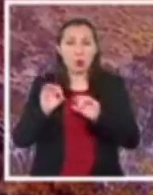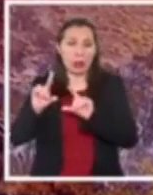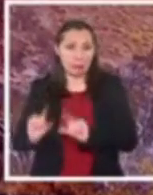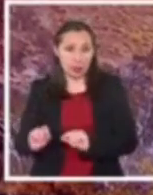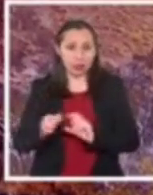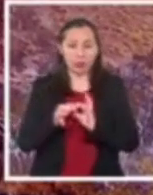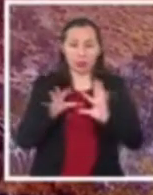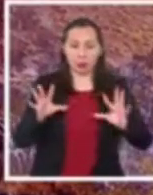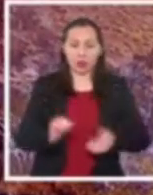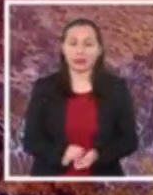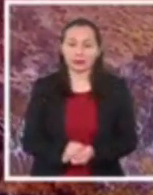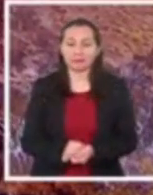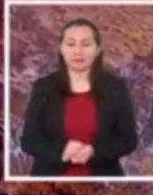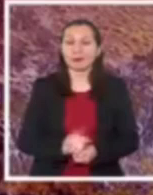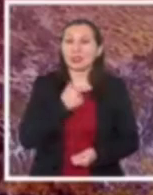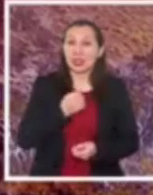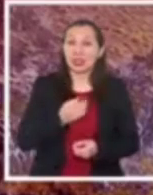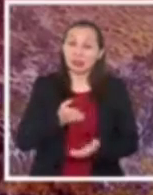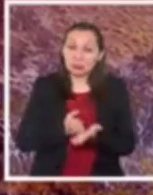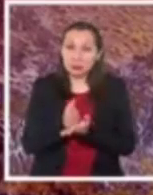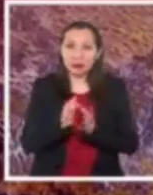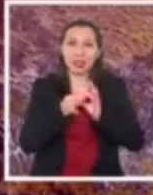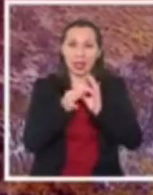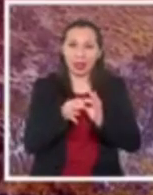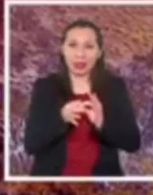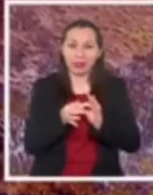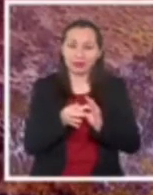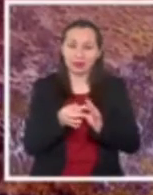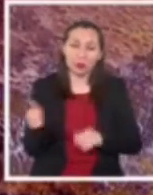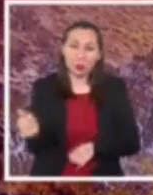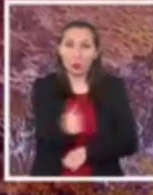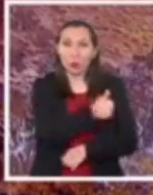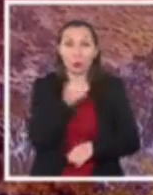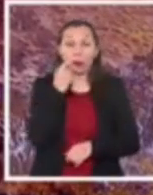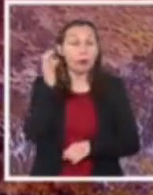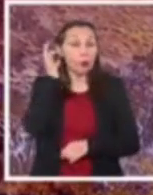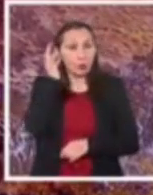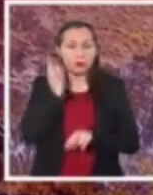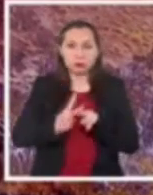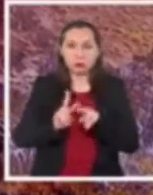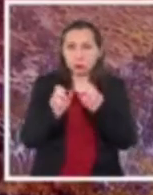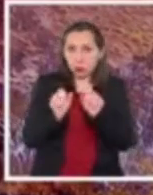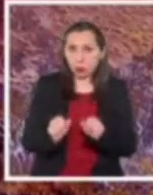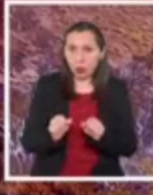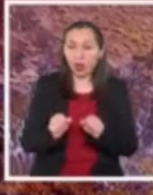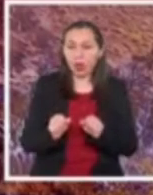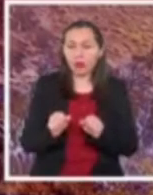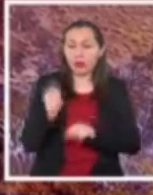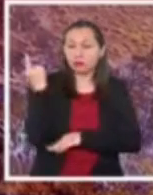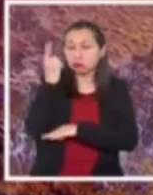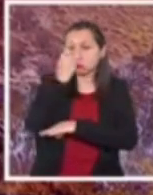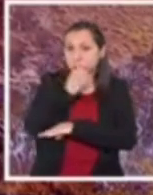menos quiero partir Agradeciendo a todos y todas quienes han hecho posible que un